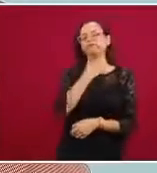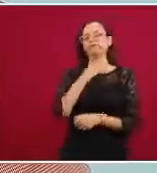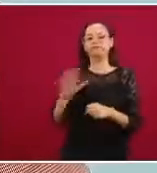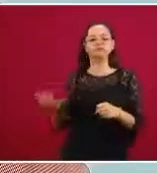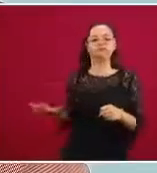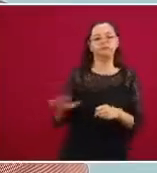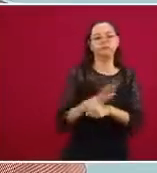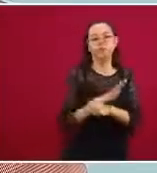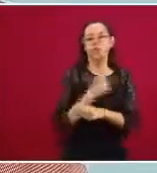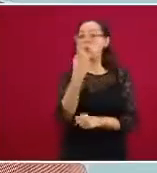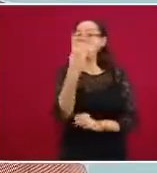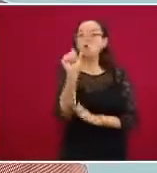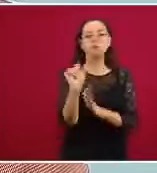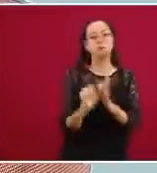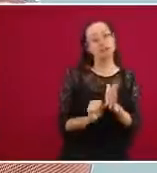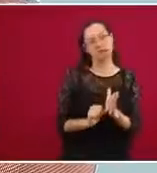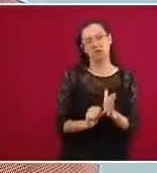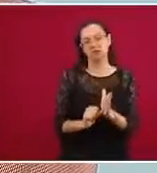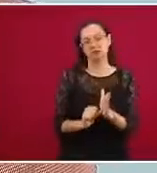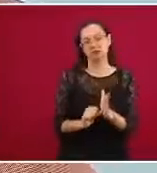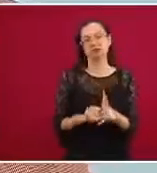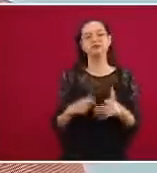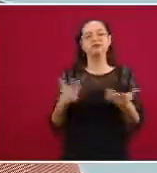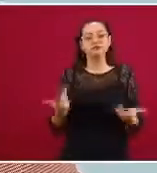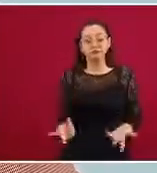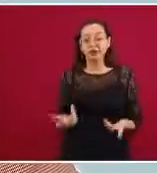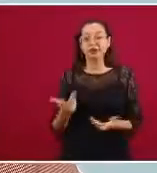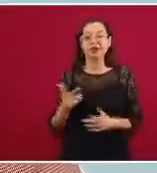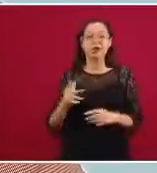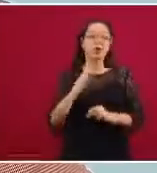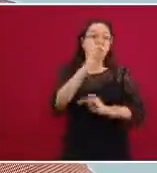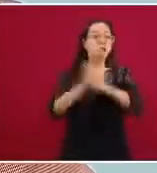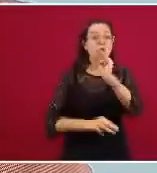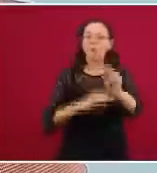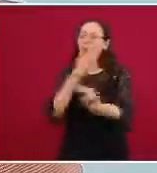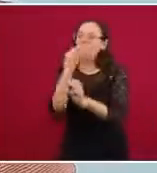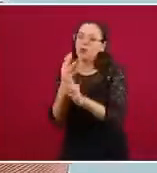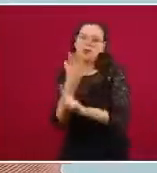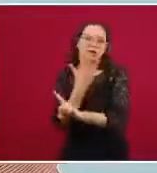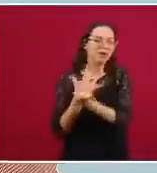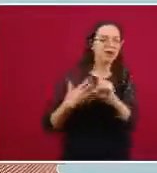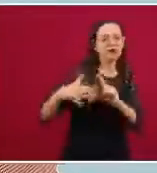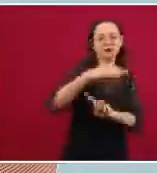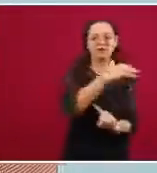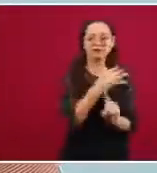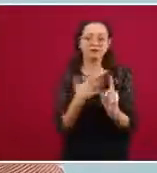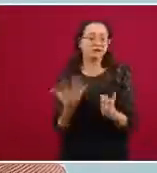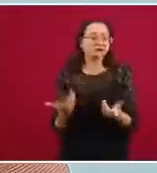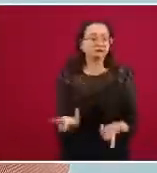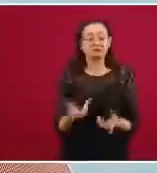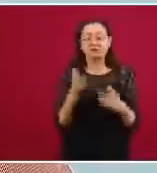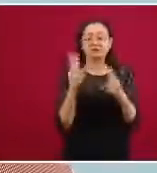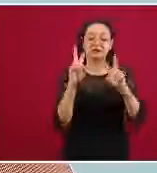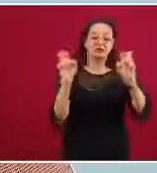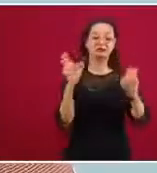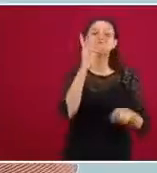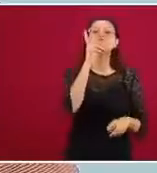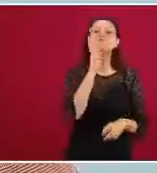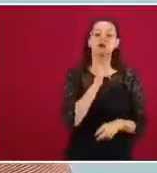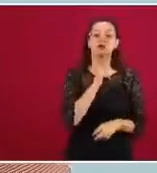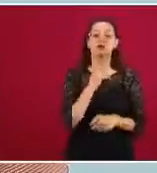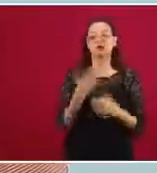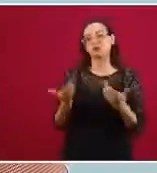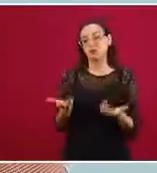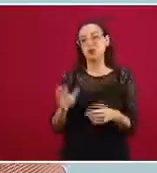sature el próximo mes de mayo. Esas son las condiciones del mercado, esas son las condiciones del petróleo y este fue